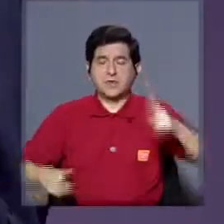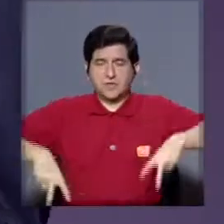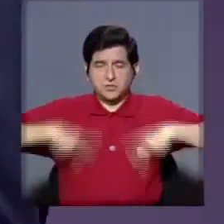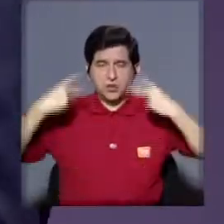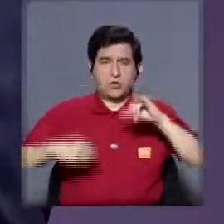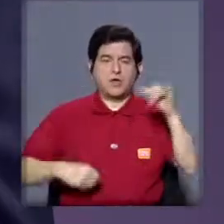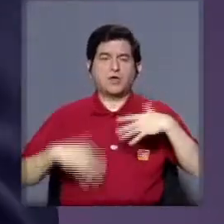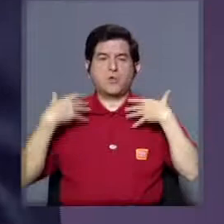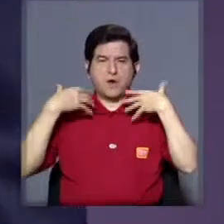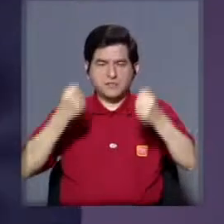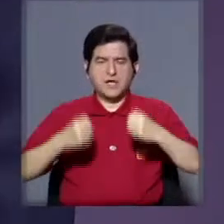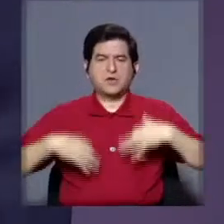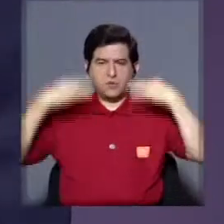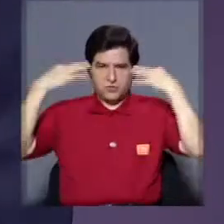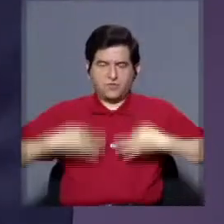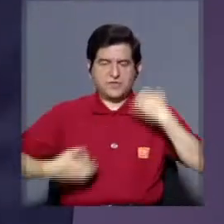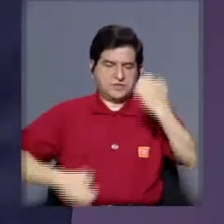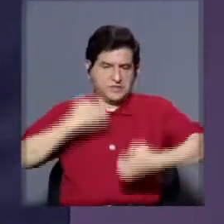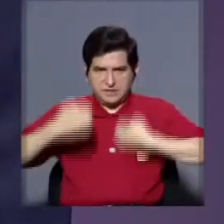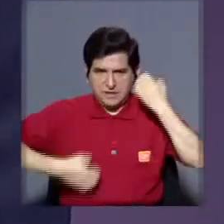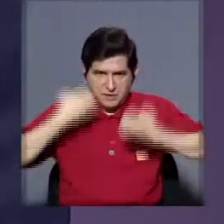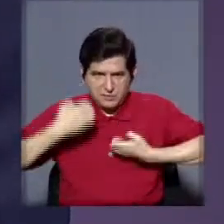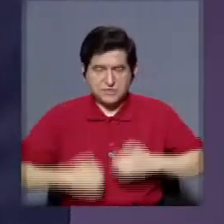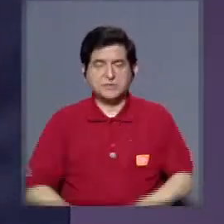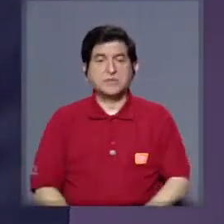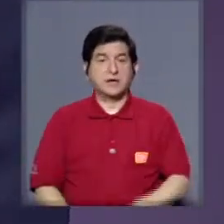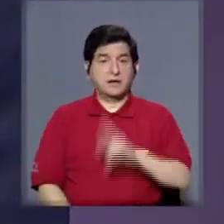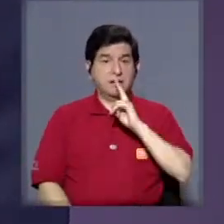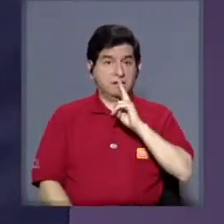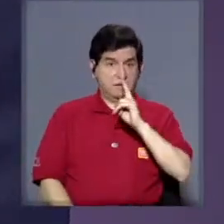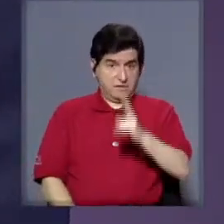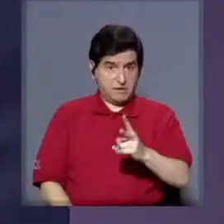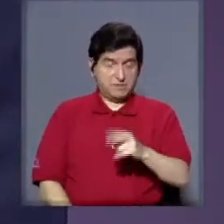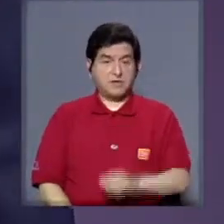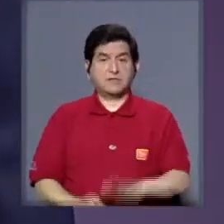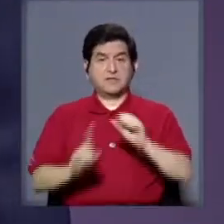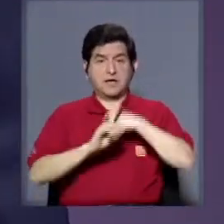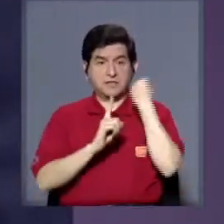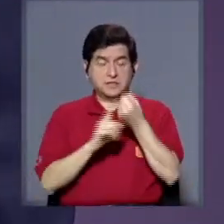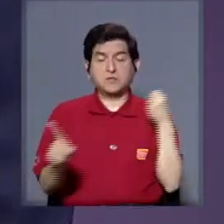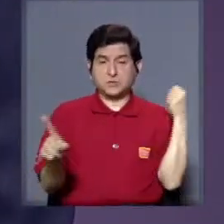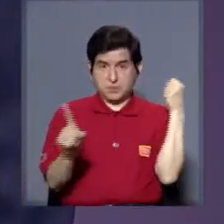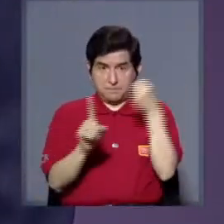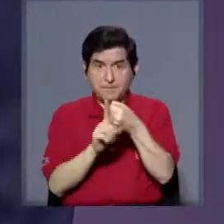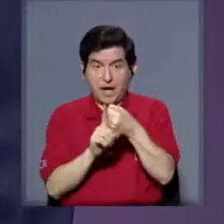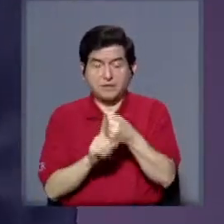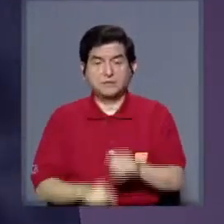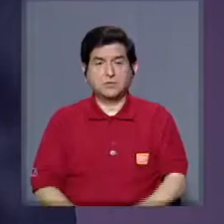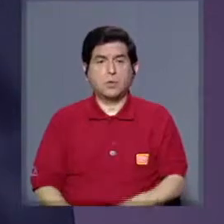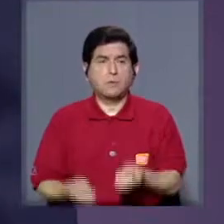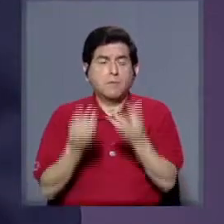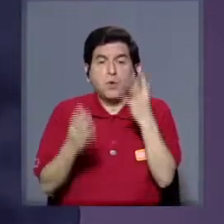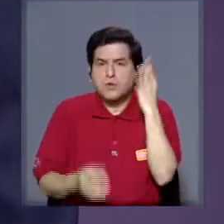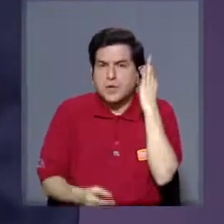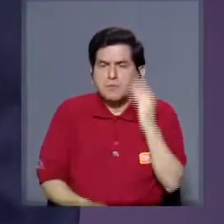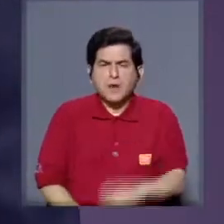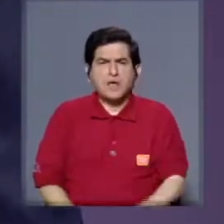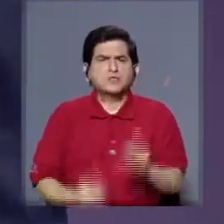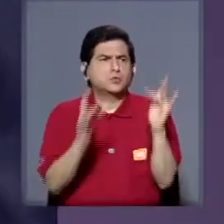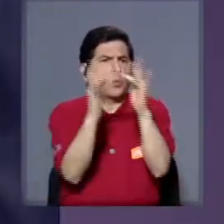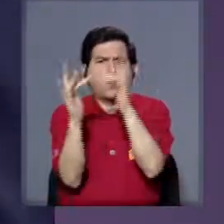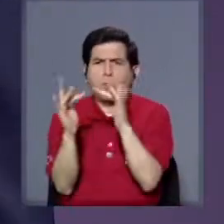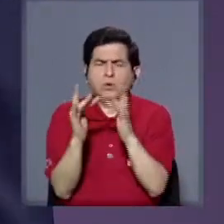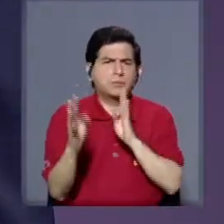su salud tanto física y emocional y la verdad es que ha sido realmente impactante la cantidad de mujeres que nos han contactado